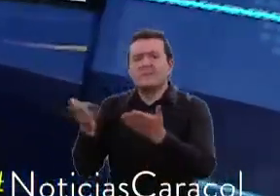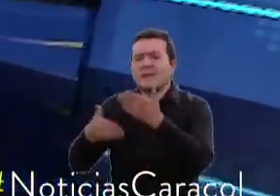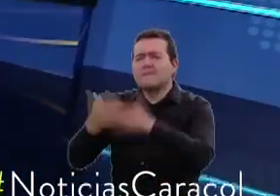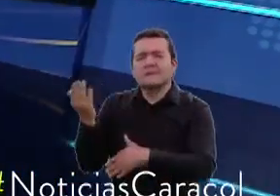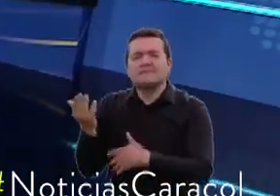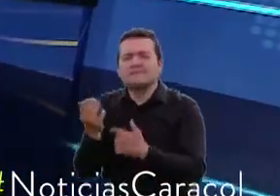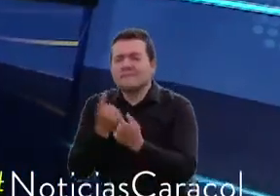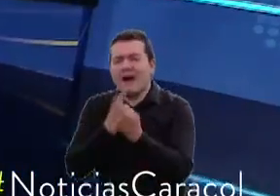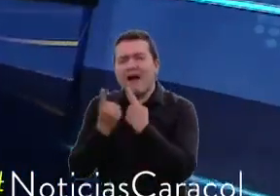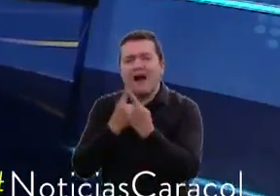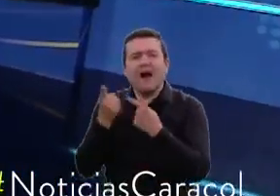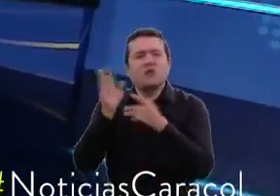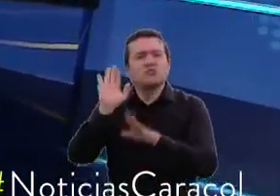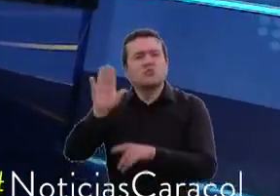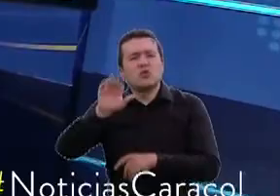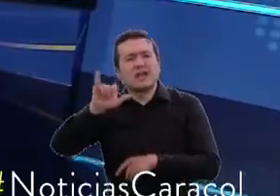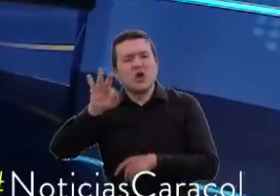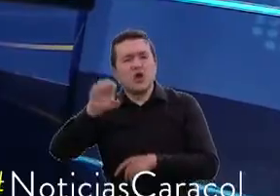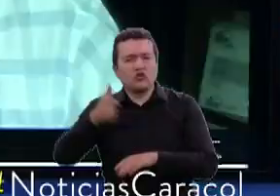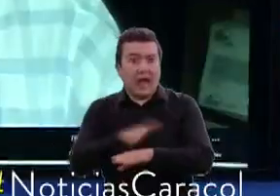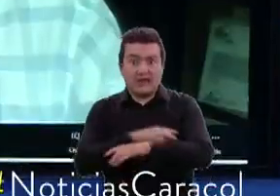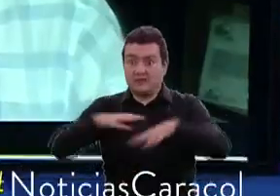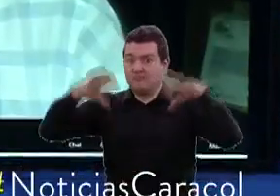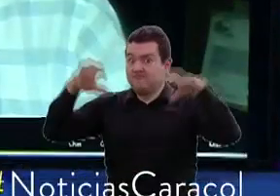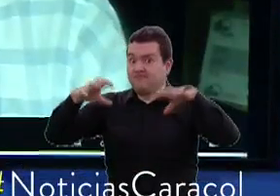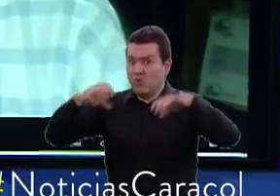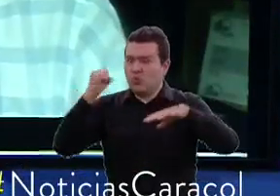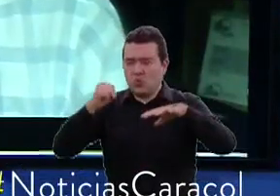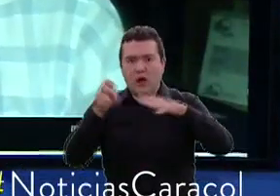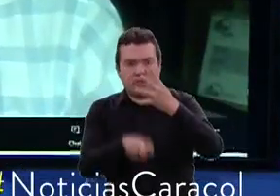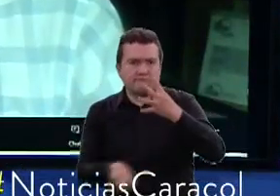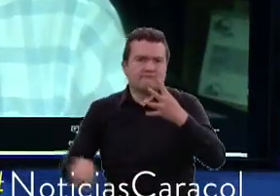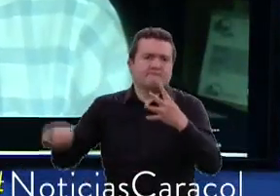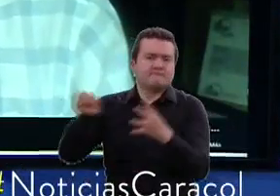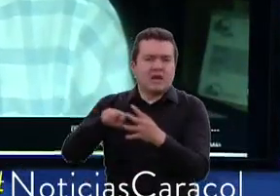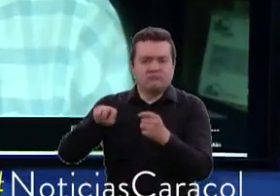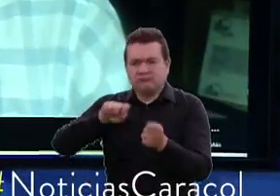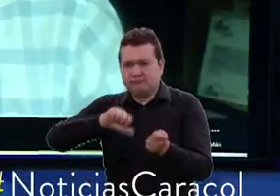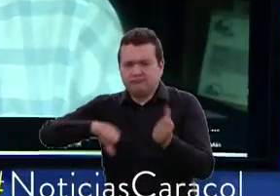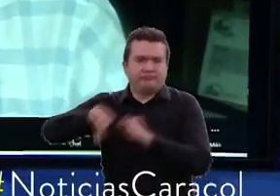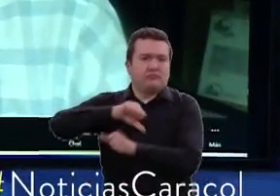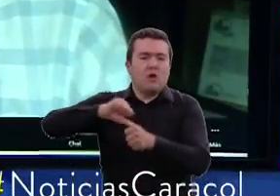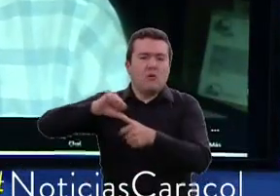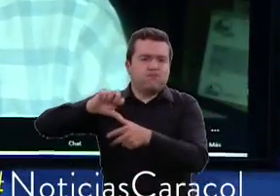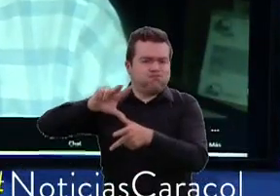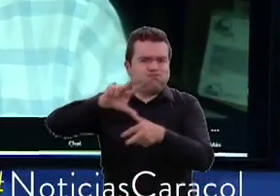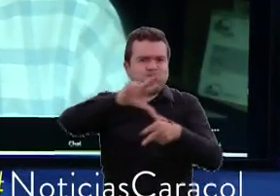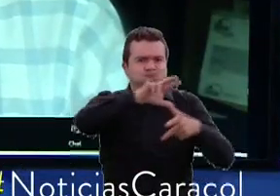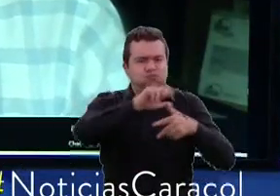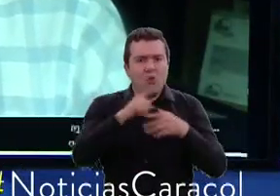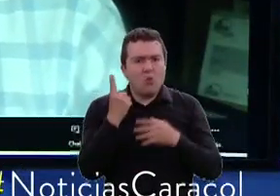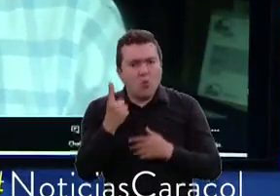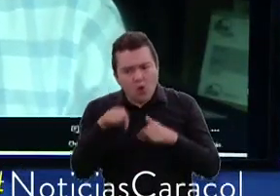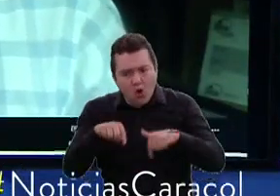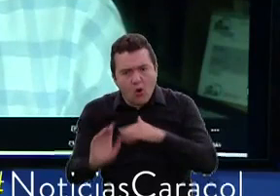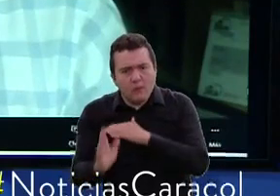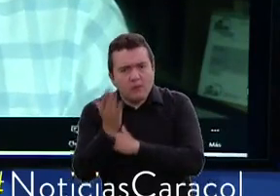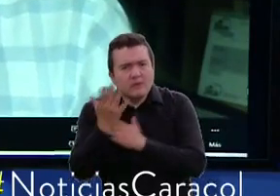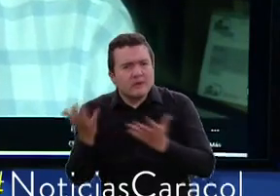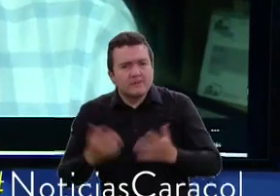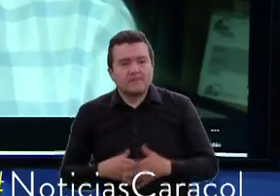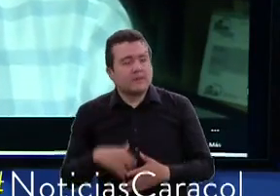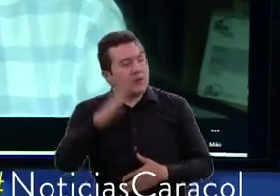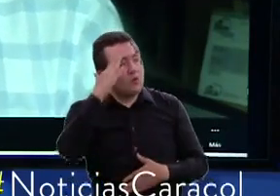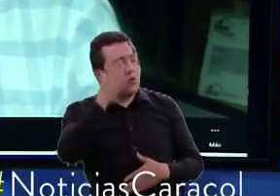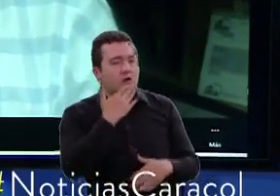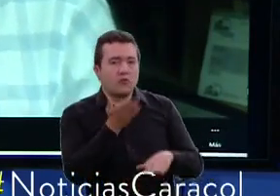tenido el huracán Iota. Pasó de tormenta y esta madrugada nos levantamos con la noticia, ya es huracán en categoría 1. Muy buenas tardes,